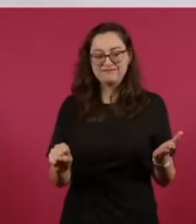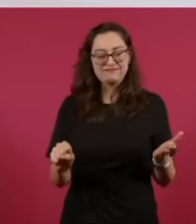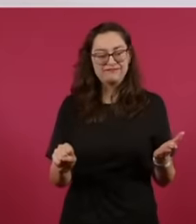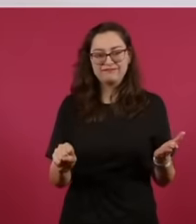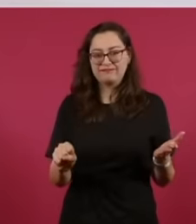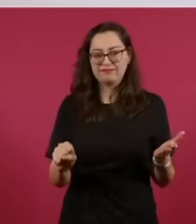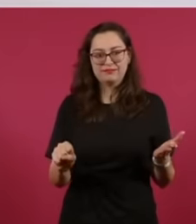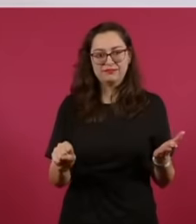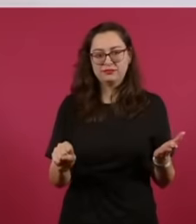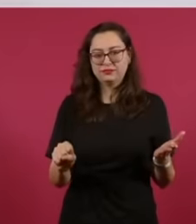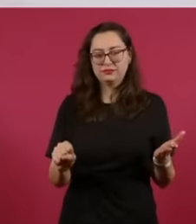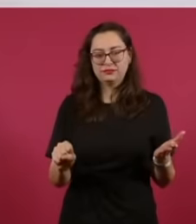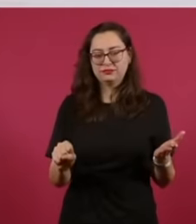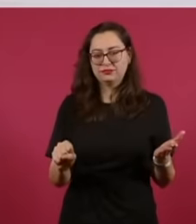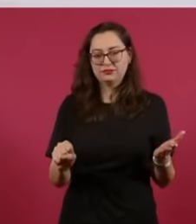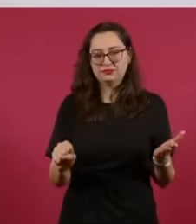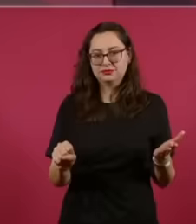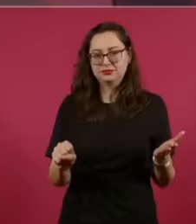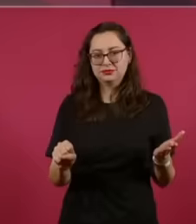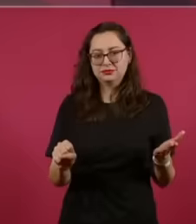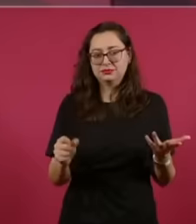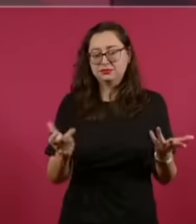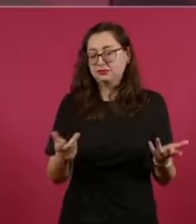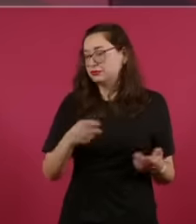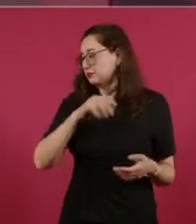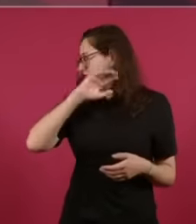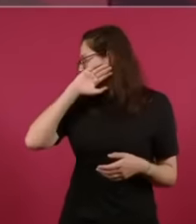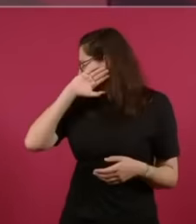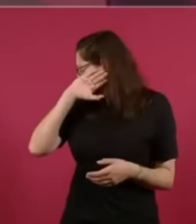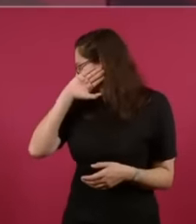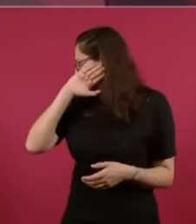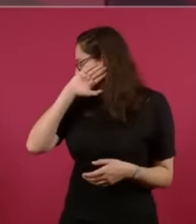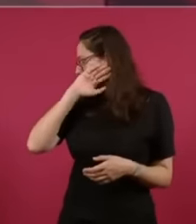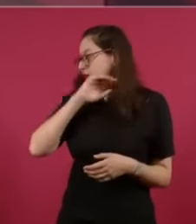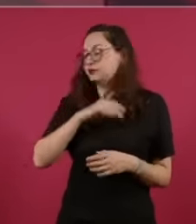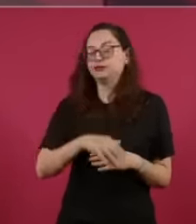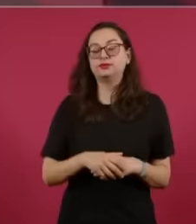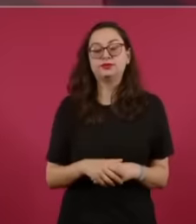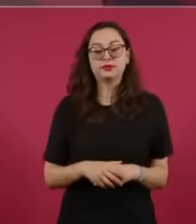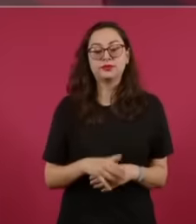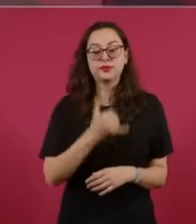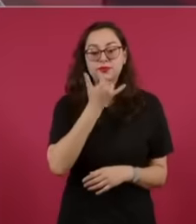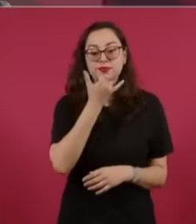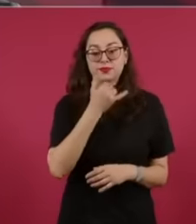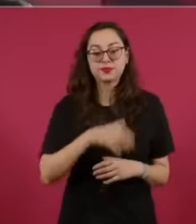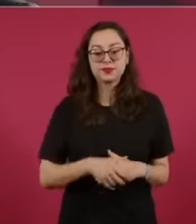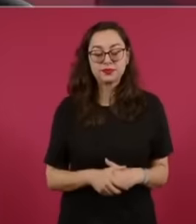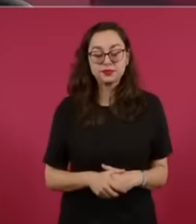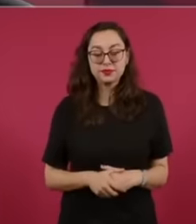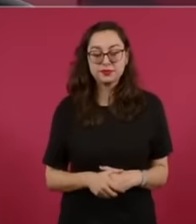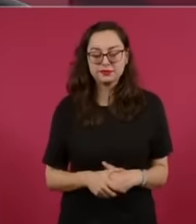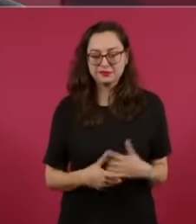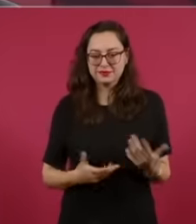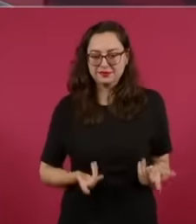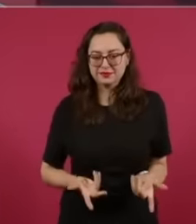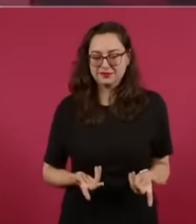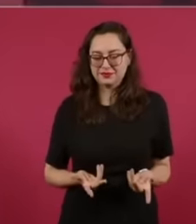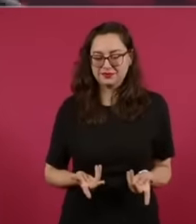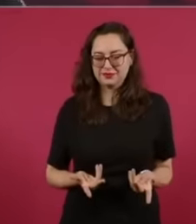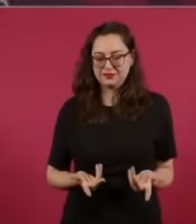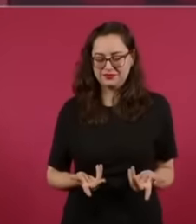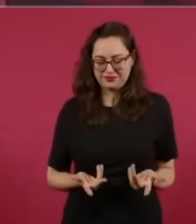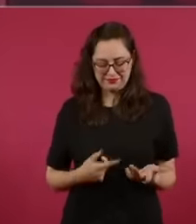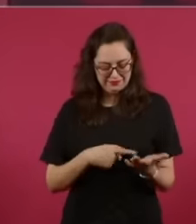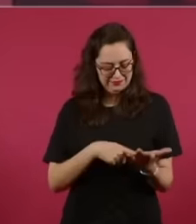los periodistas del medio, lo que mandaban,